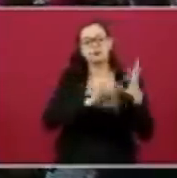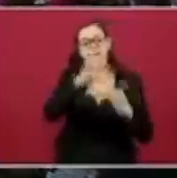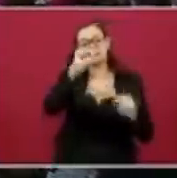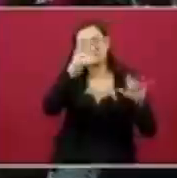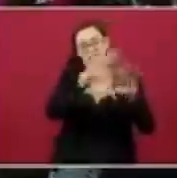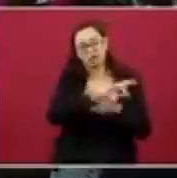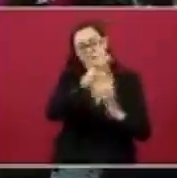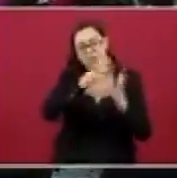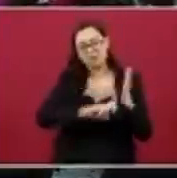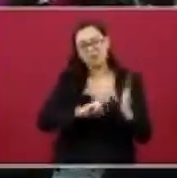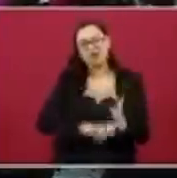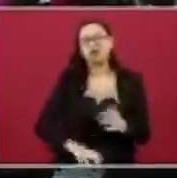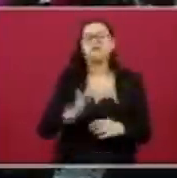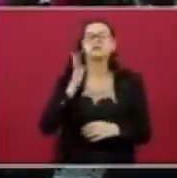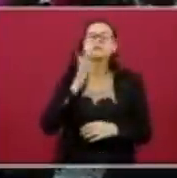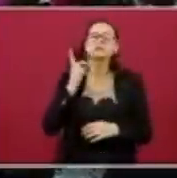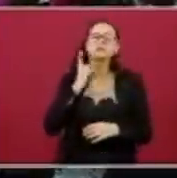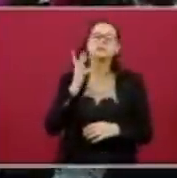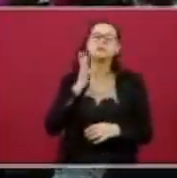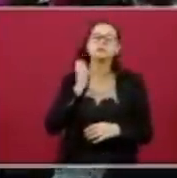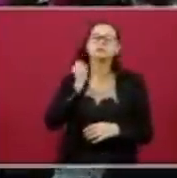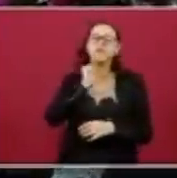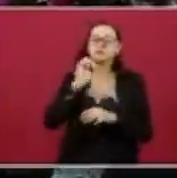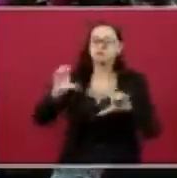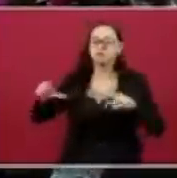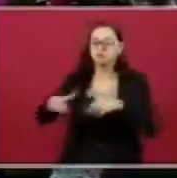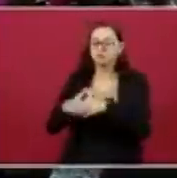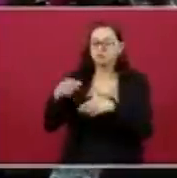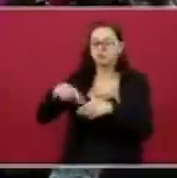el Congreso de la Unión legislara sobre una